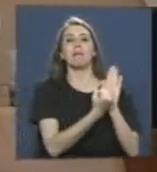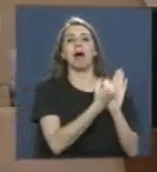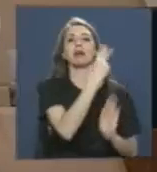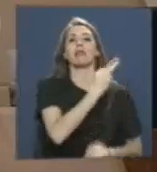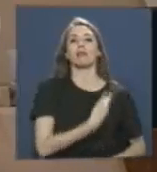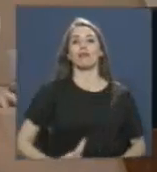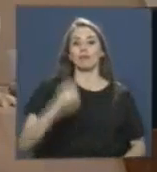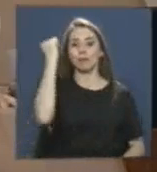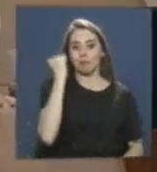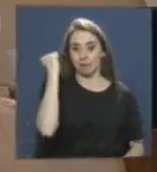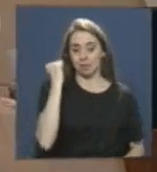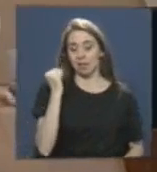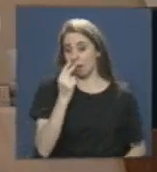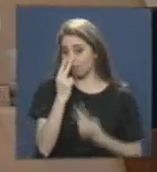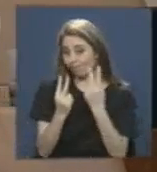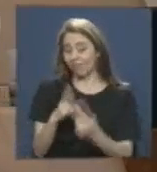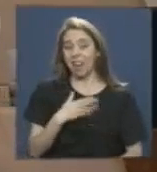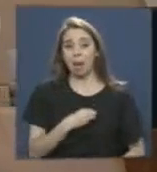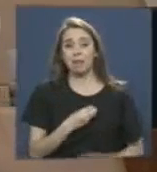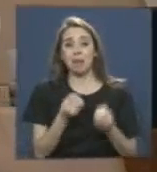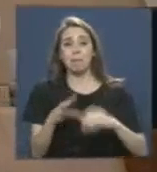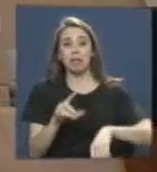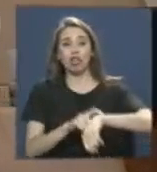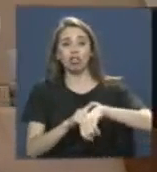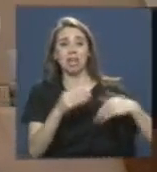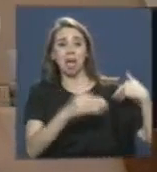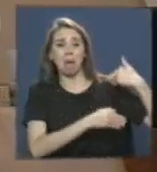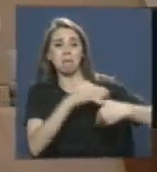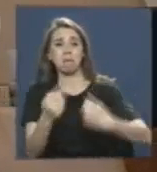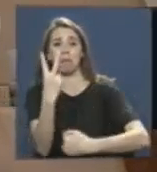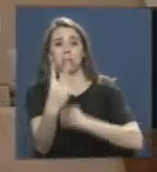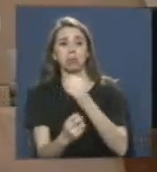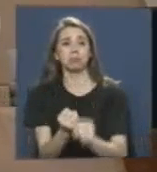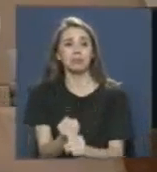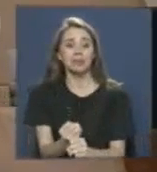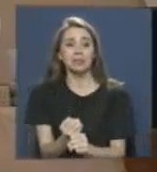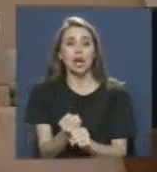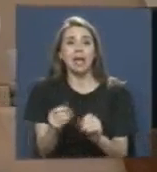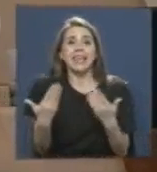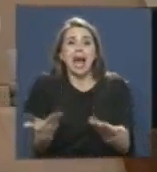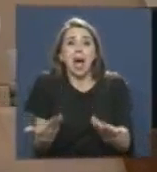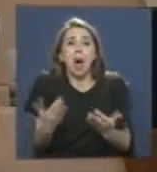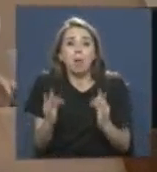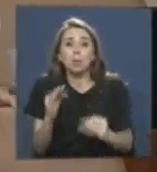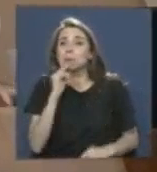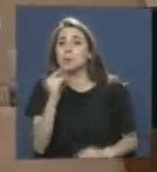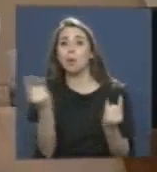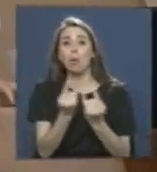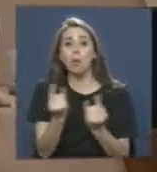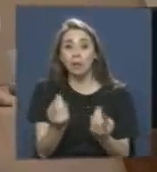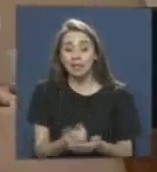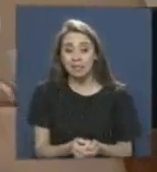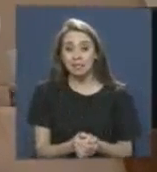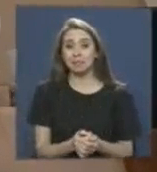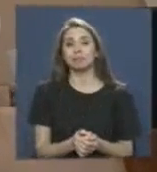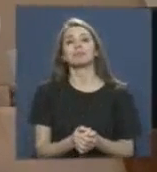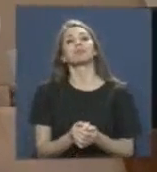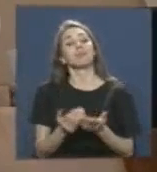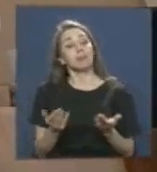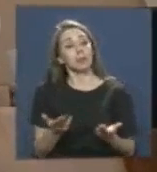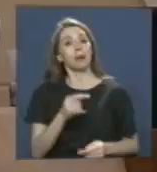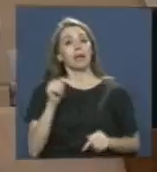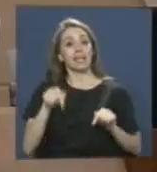punto de vista, lamentable, tiempo perdido en tiempos de urgencia. Fruto de lo anterior,